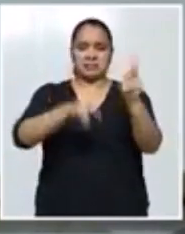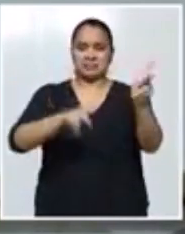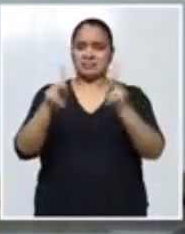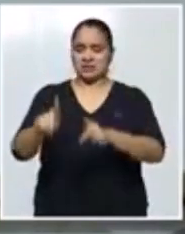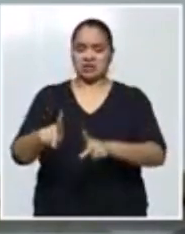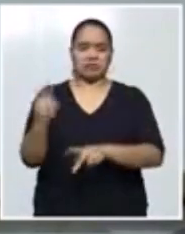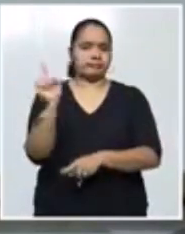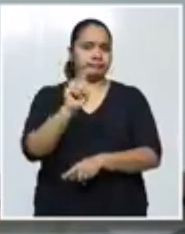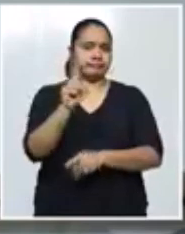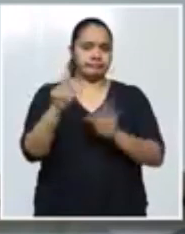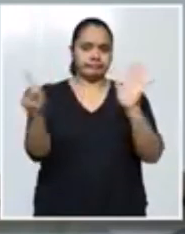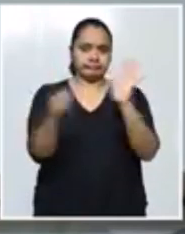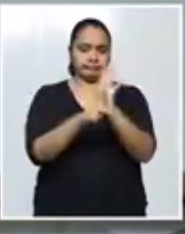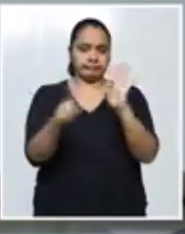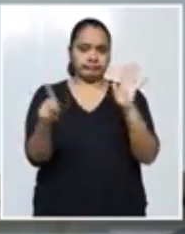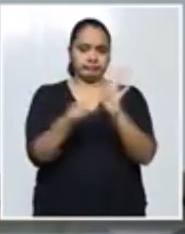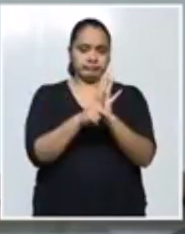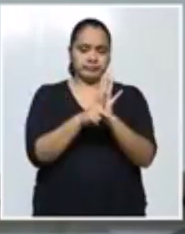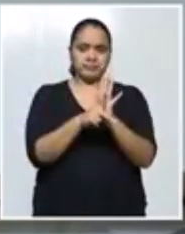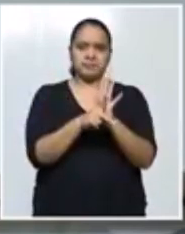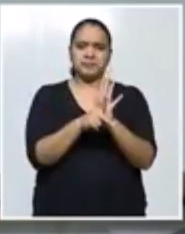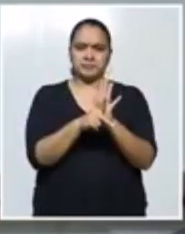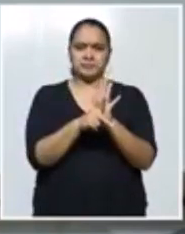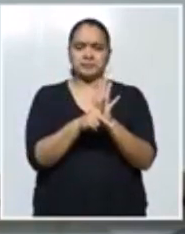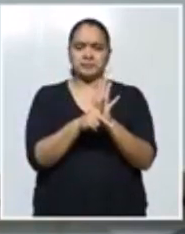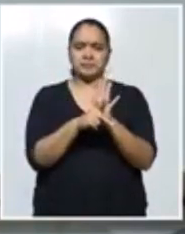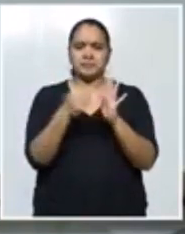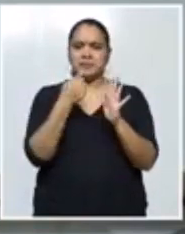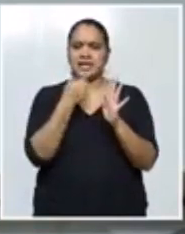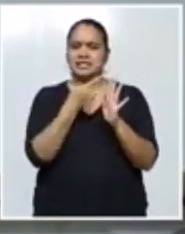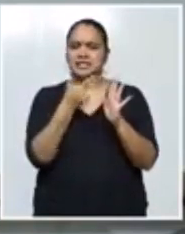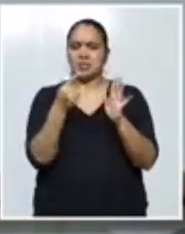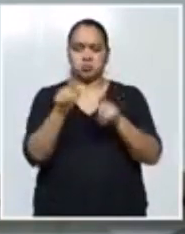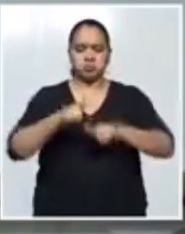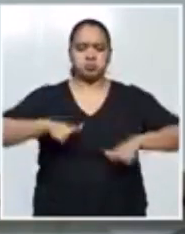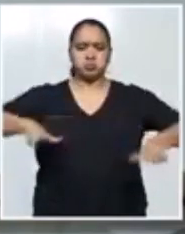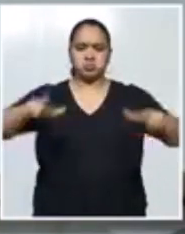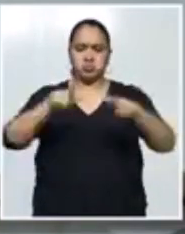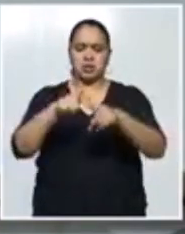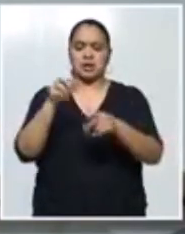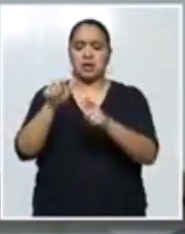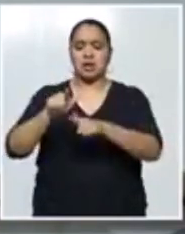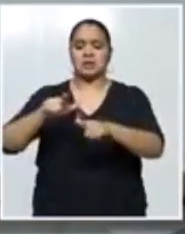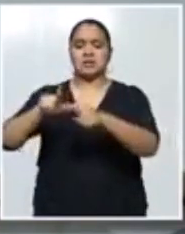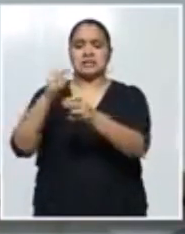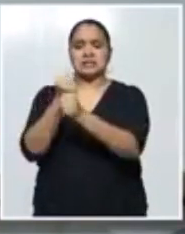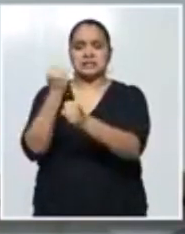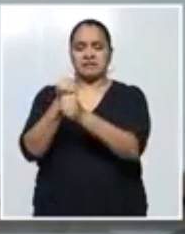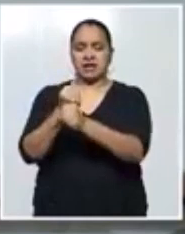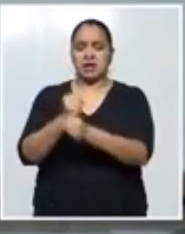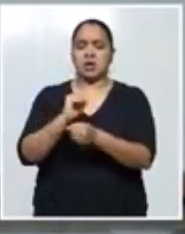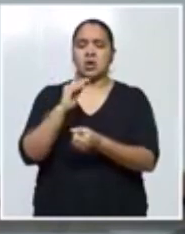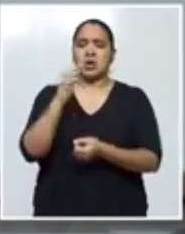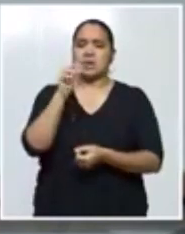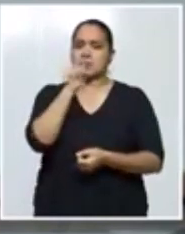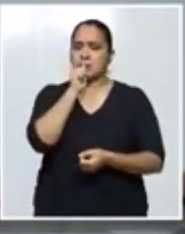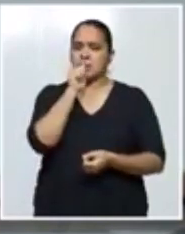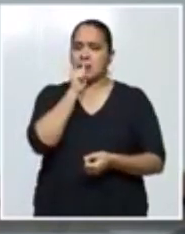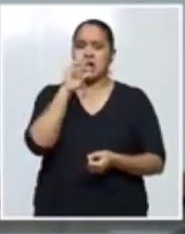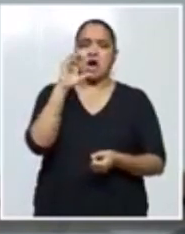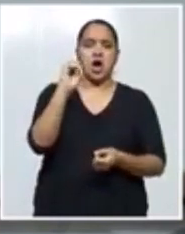personas medida que se aplica a los centros de trabajo públicos y privados